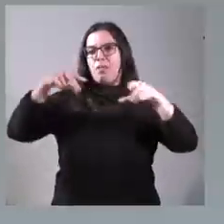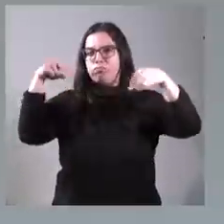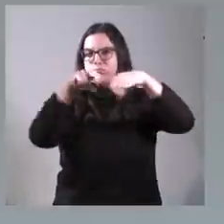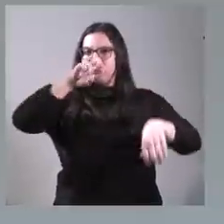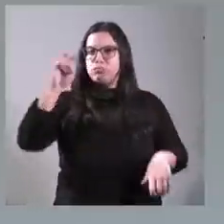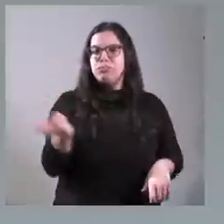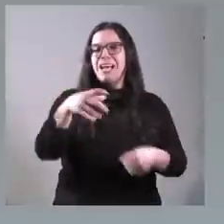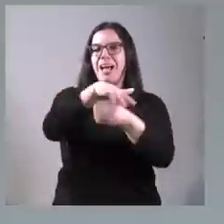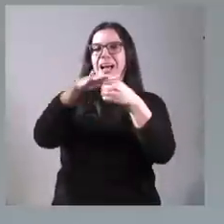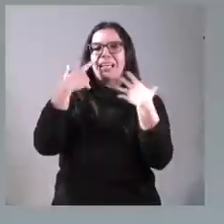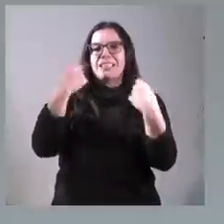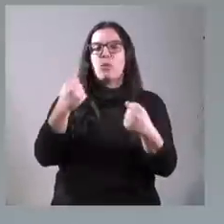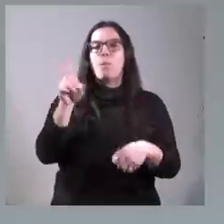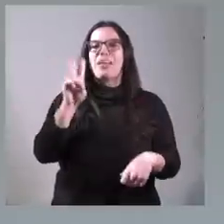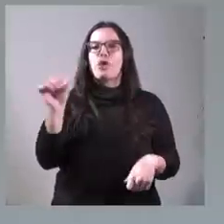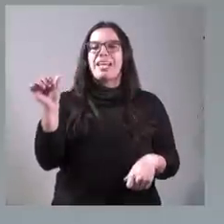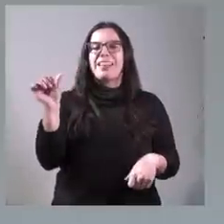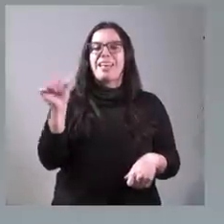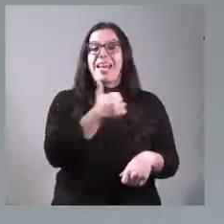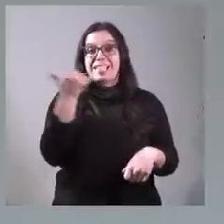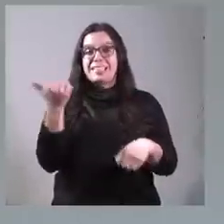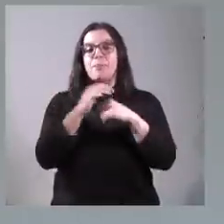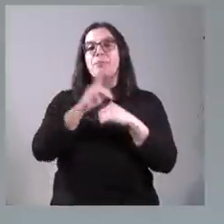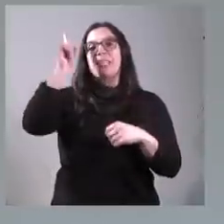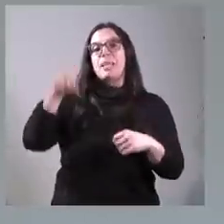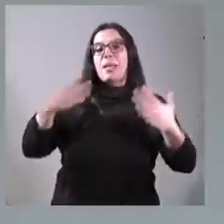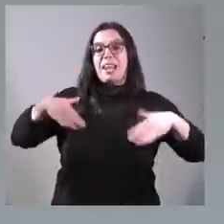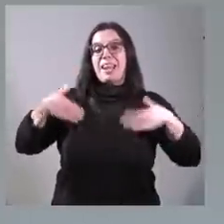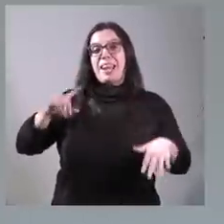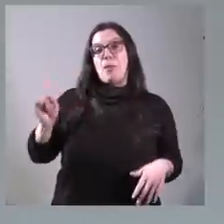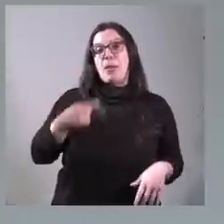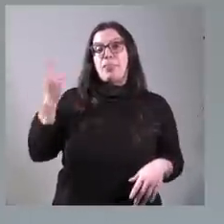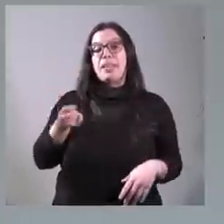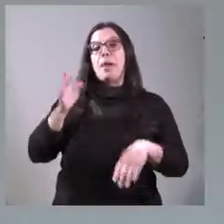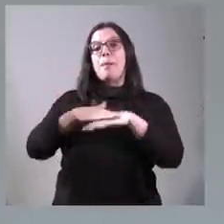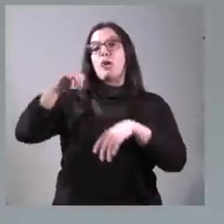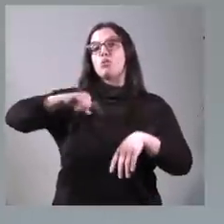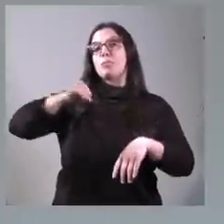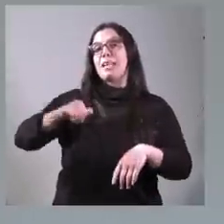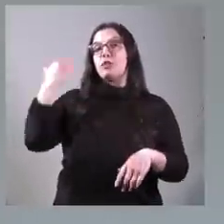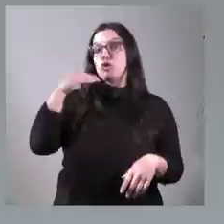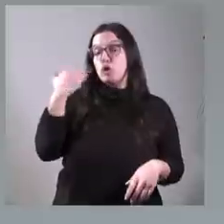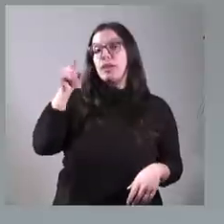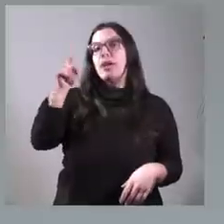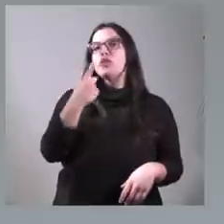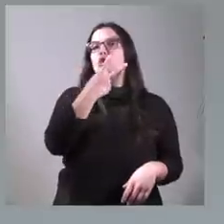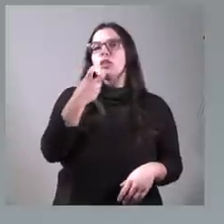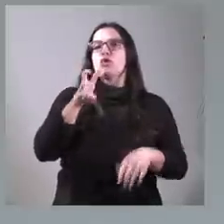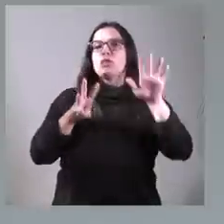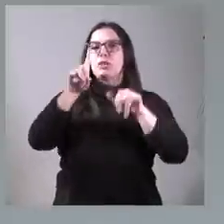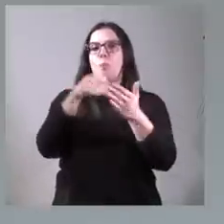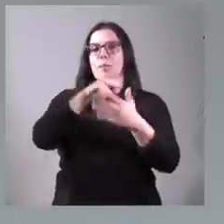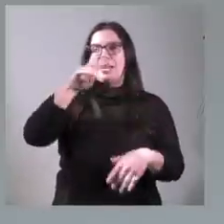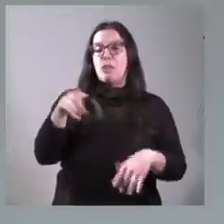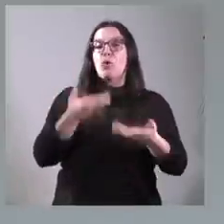de Valladolid este y para la lavandería del Hospital de Santa Bárbara en Soria 281.000 euros total